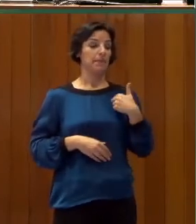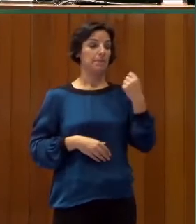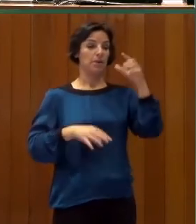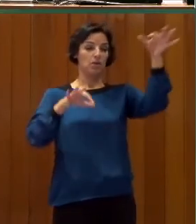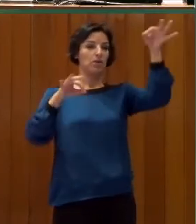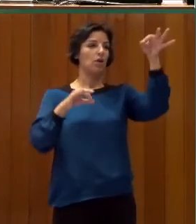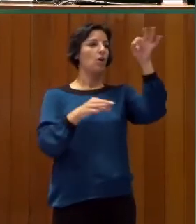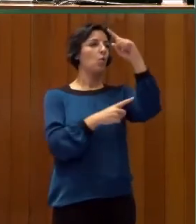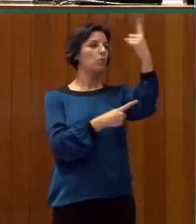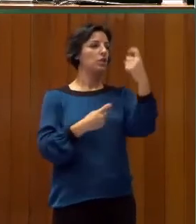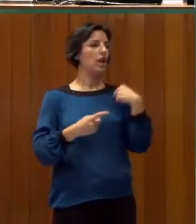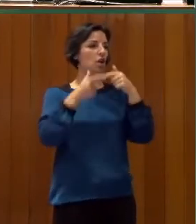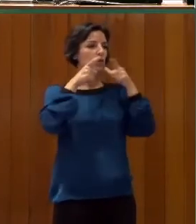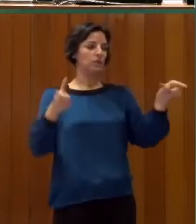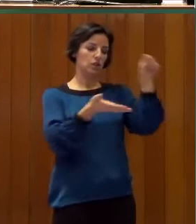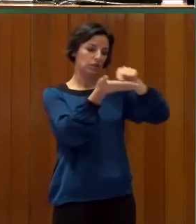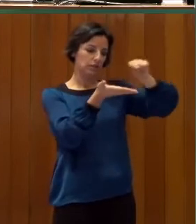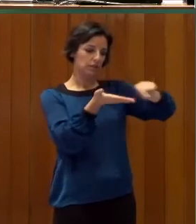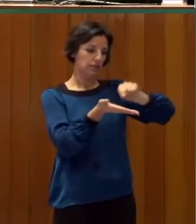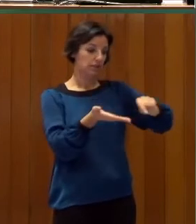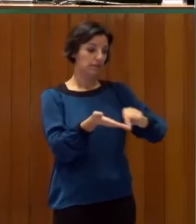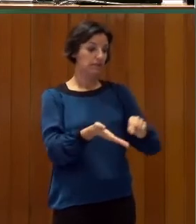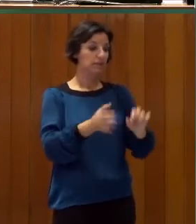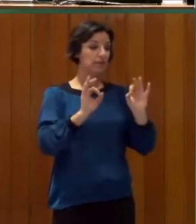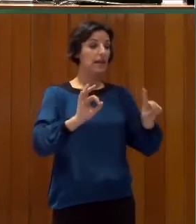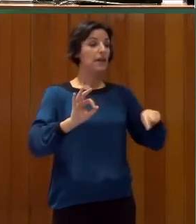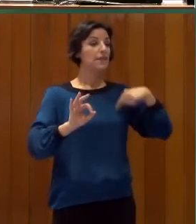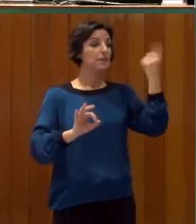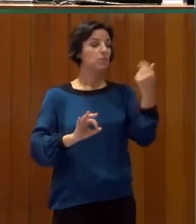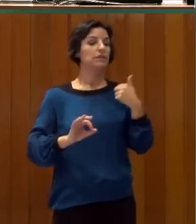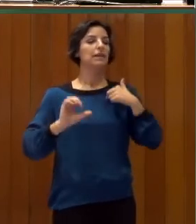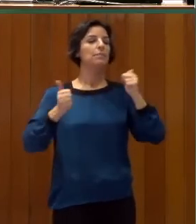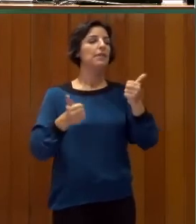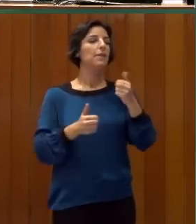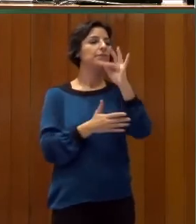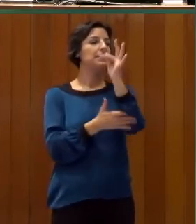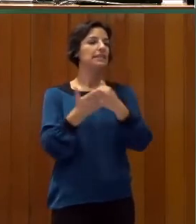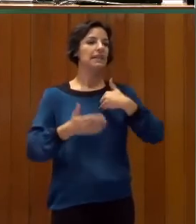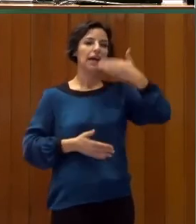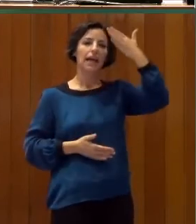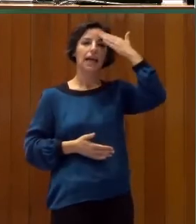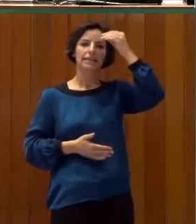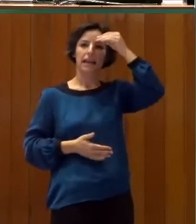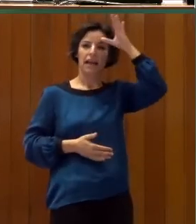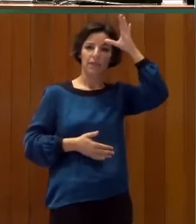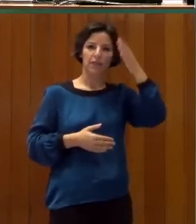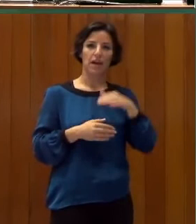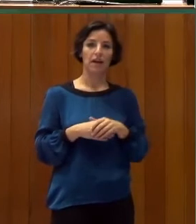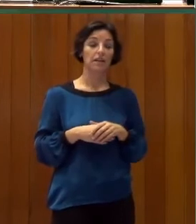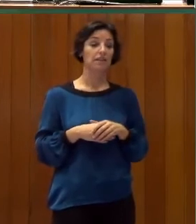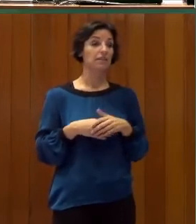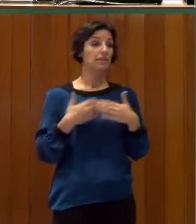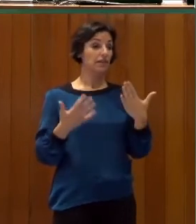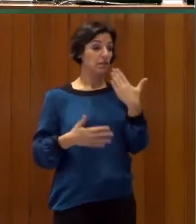cuestionario lingüístico para después hacer el test de inteligencia. Si los participantes reunían